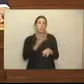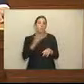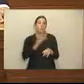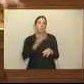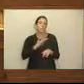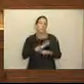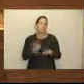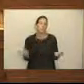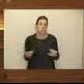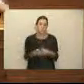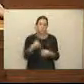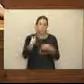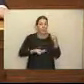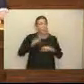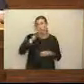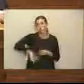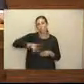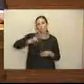meses. Yo no lo he hecho jamás con usted.